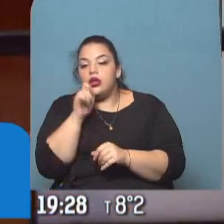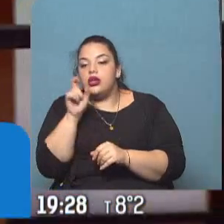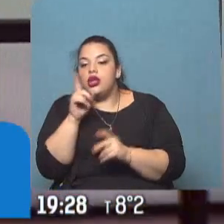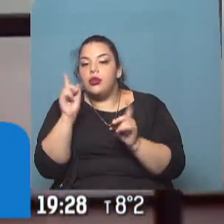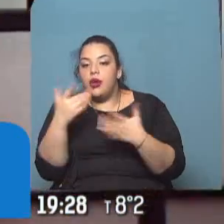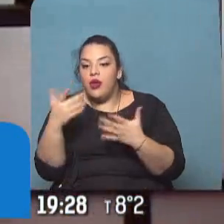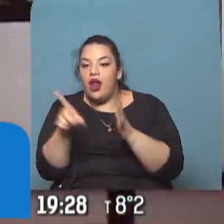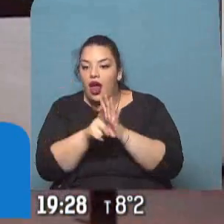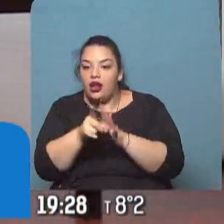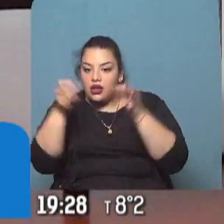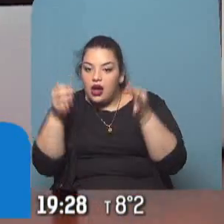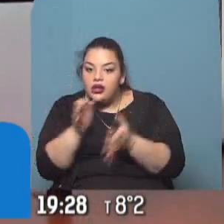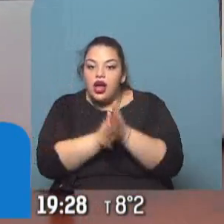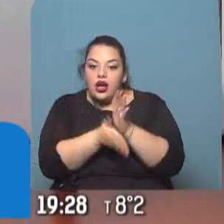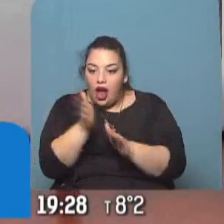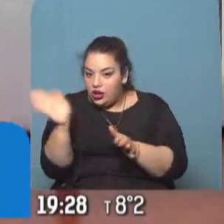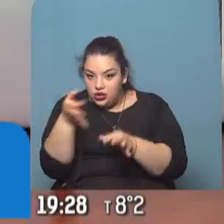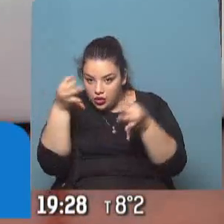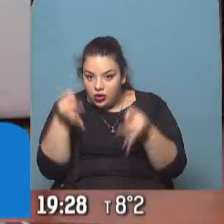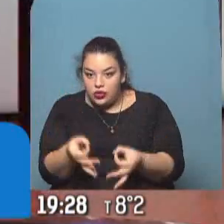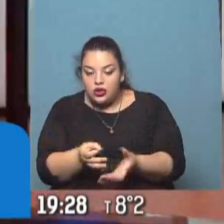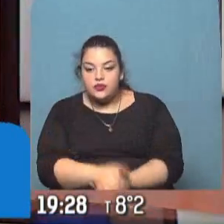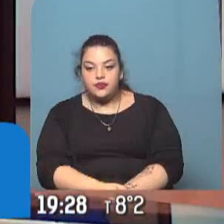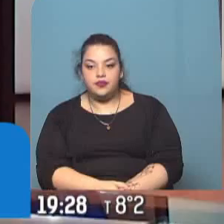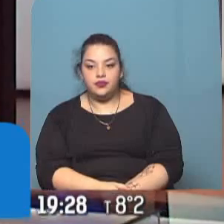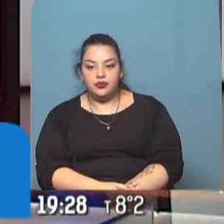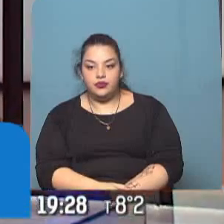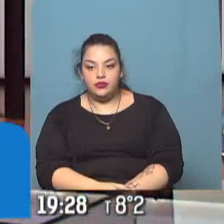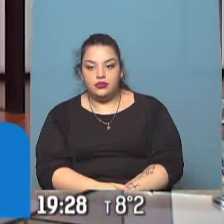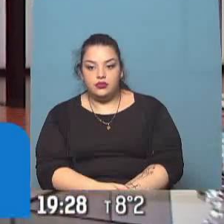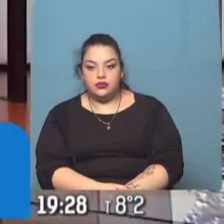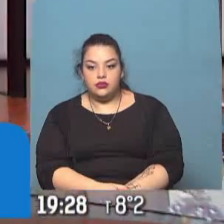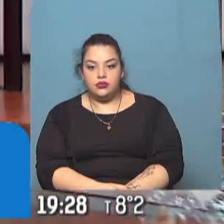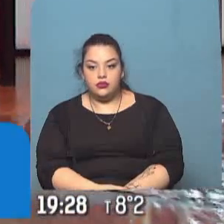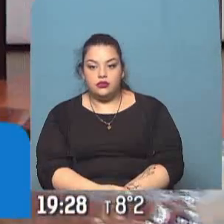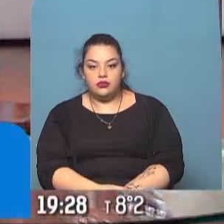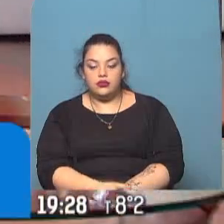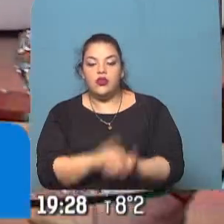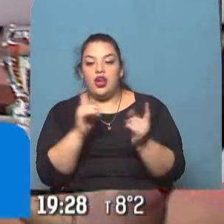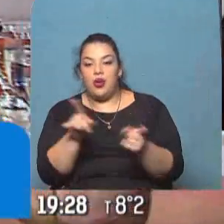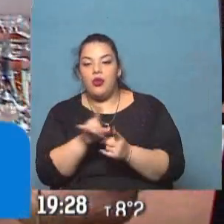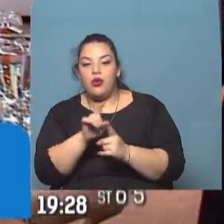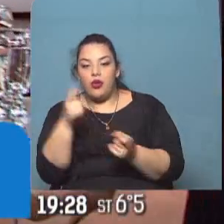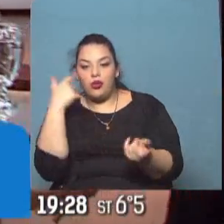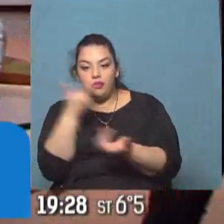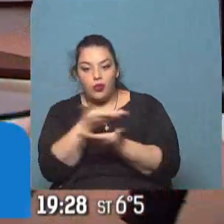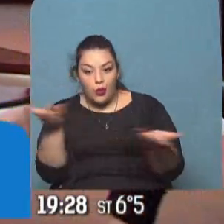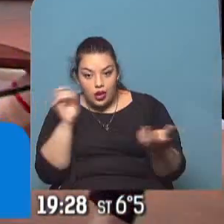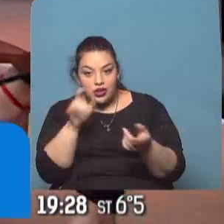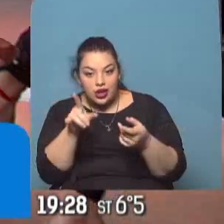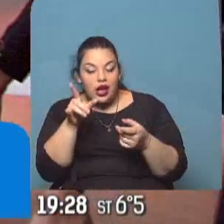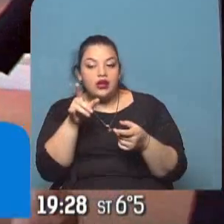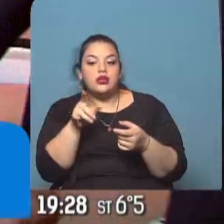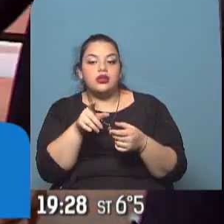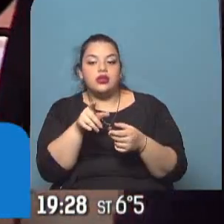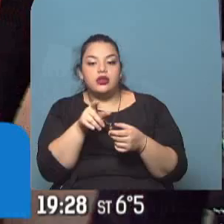La segunda cuestión, yo creo que se refleja en las pantallas, el tema de la calle. Las instituciones argentinas, para bien